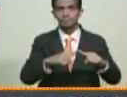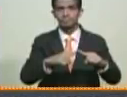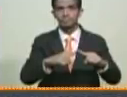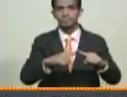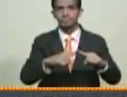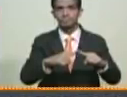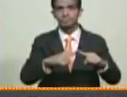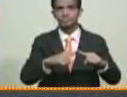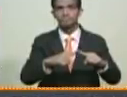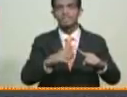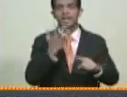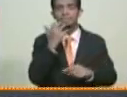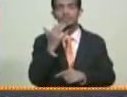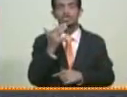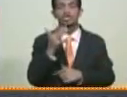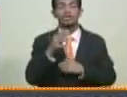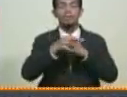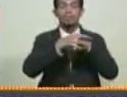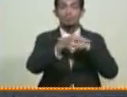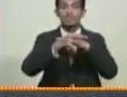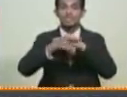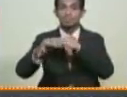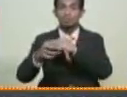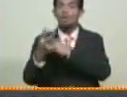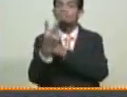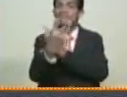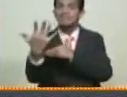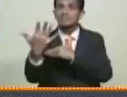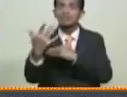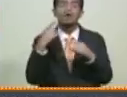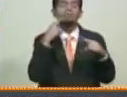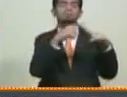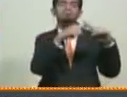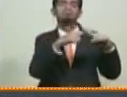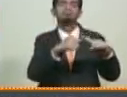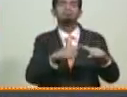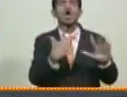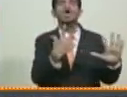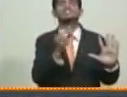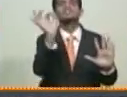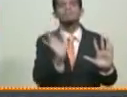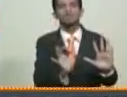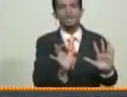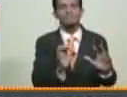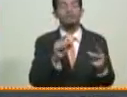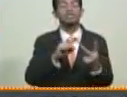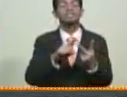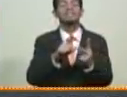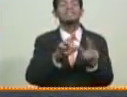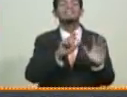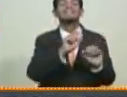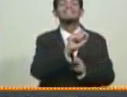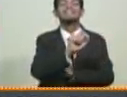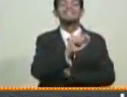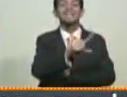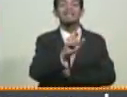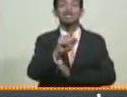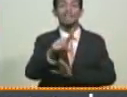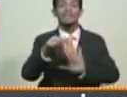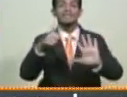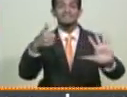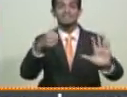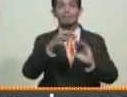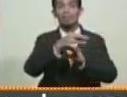En 25 municipios obtuvimos más del 80% de los votos. En 116 municipios obtuvimos entre